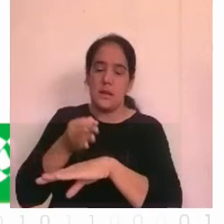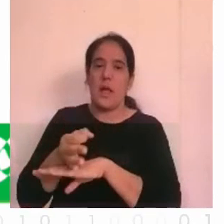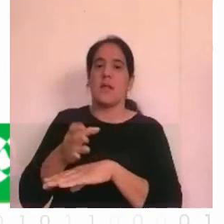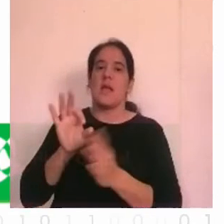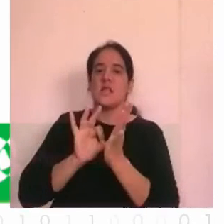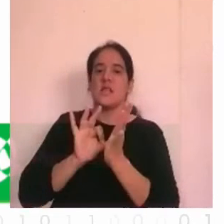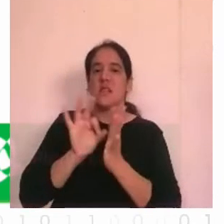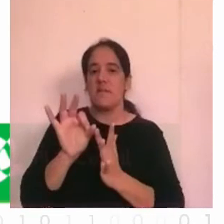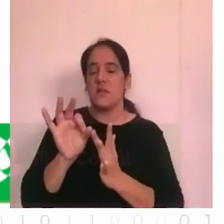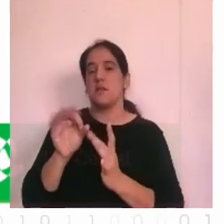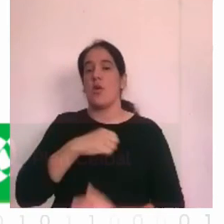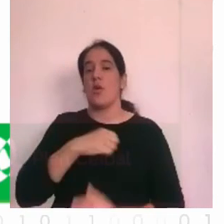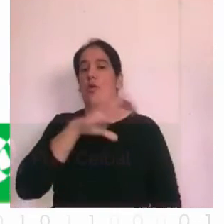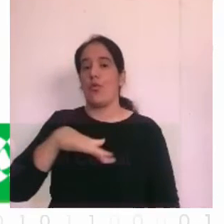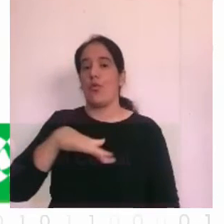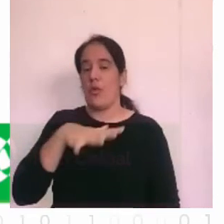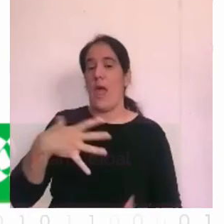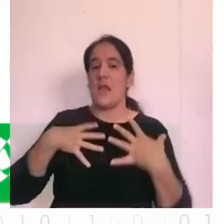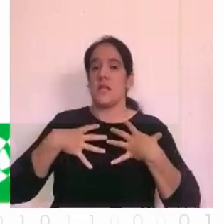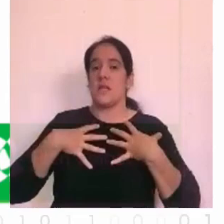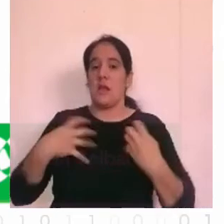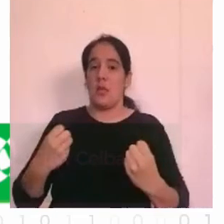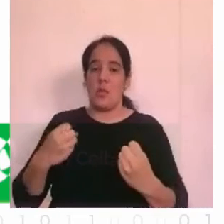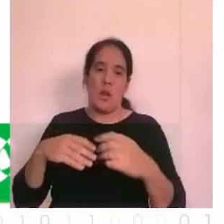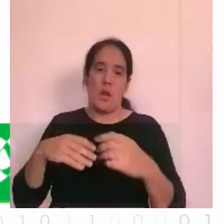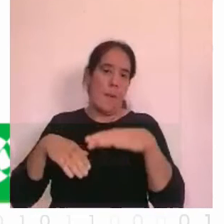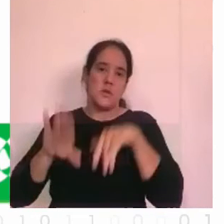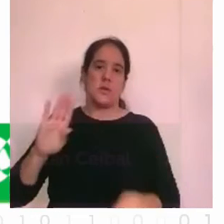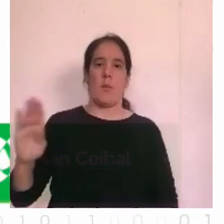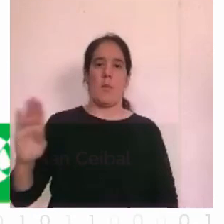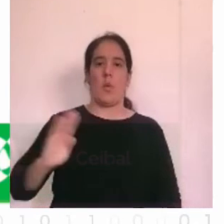sociales y relacionados a la salud, mayoritariamente son mujeres.